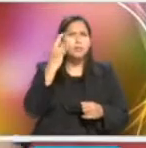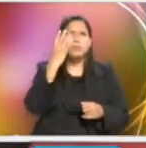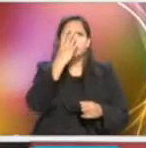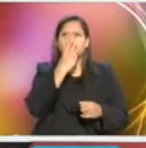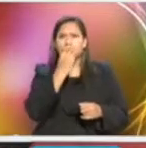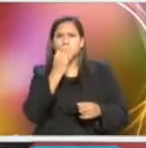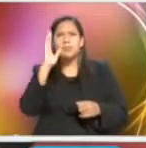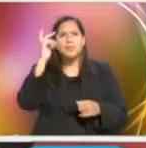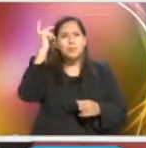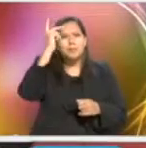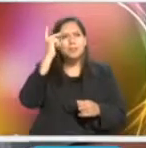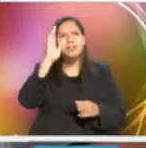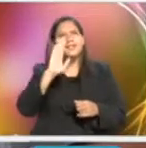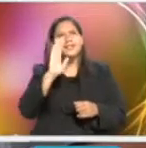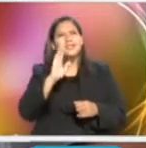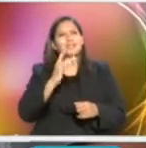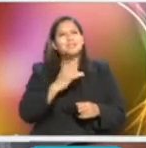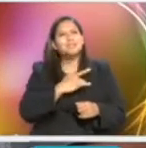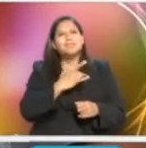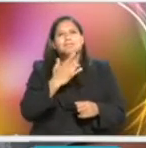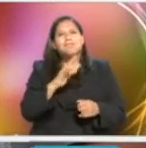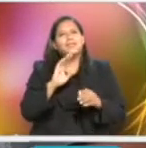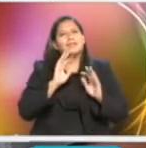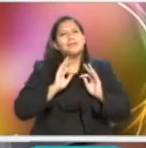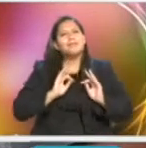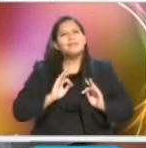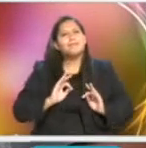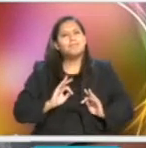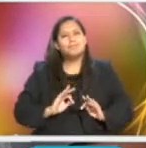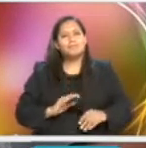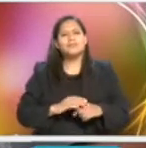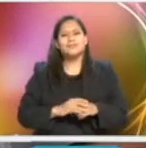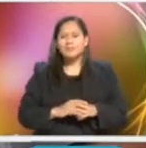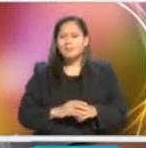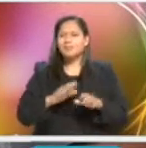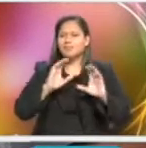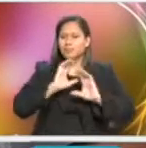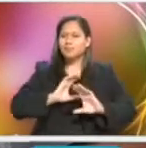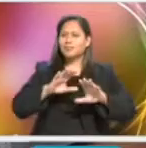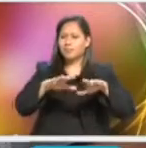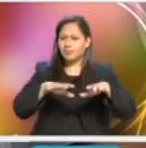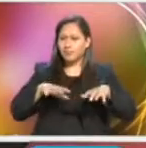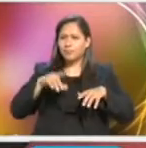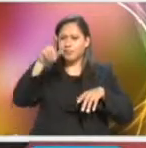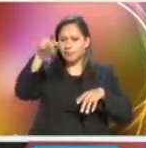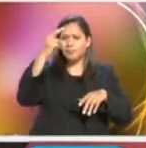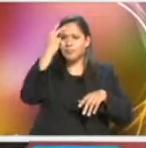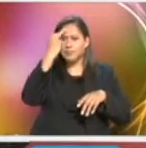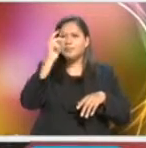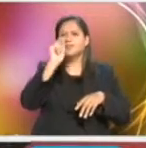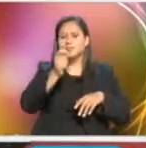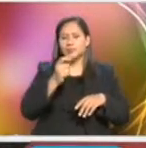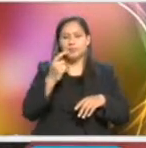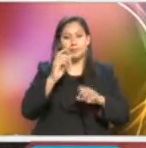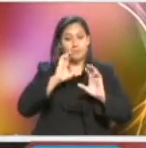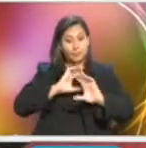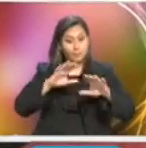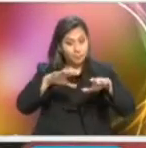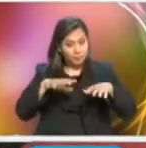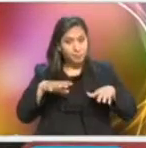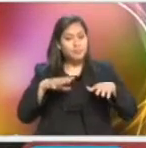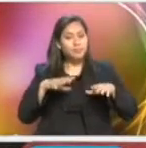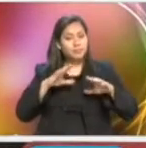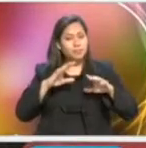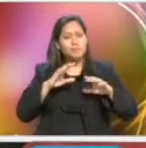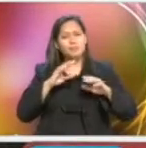es pastoral, es romántico. Padrísimo. Oye, ¿y de qué se trata este concierto que van a tener en Bellas Artes? Este concierto es muy importante,